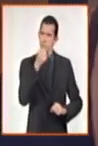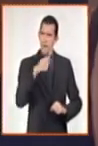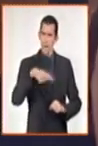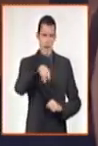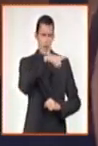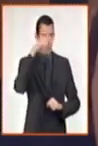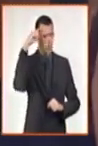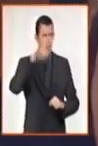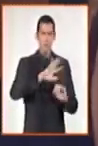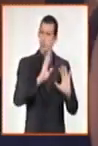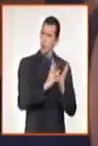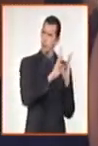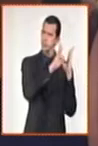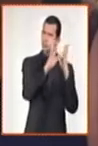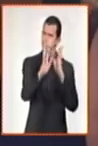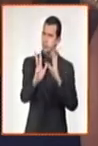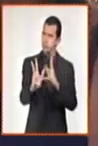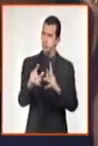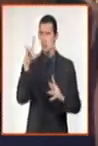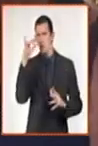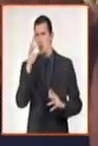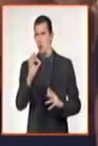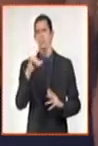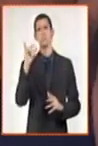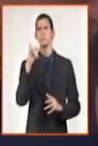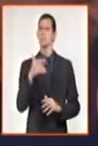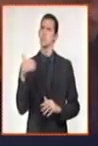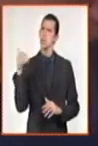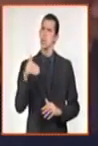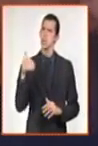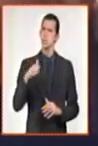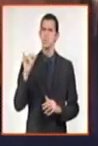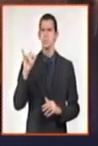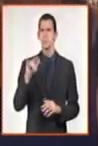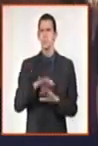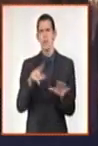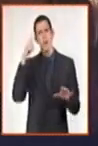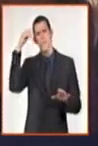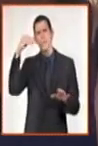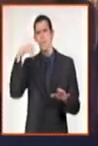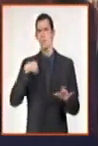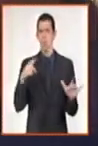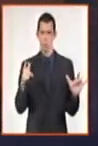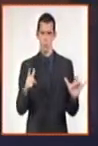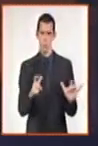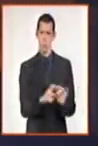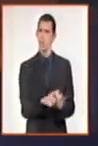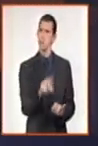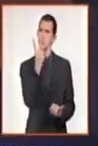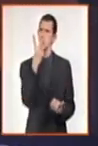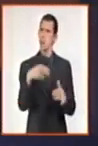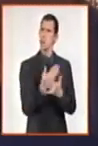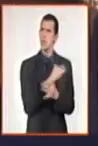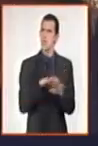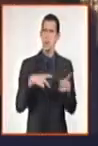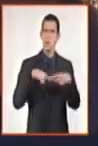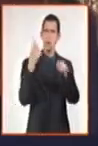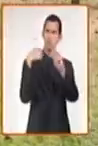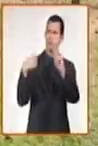sí, ellos sí, todos ya. Ellos todos han venido, ¿ves? Ya queda un poco, ya yo creo que ya en dos días, entre hoy y mañana yo la canasta